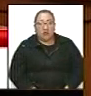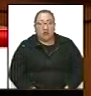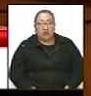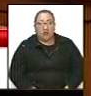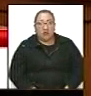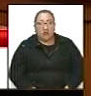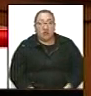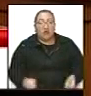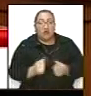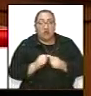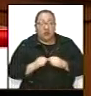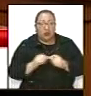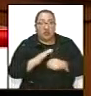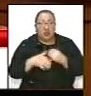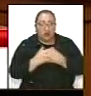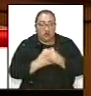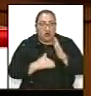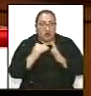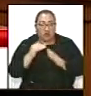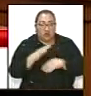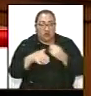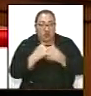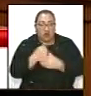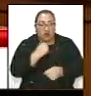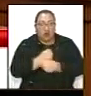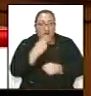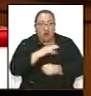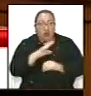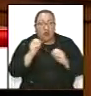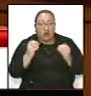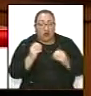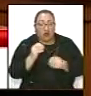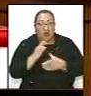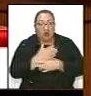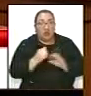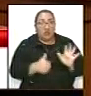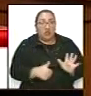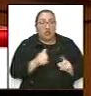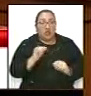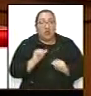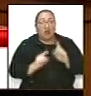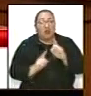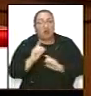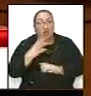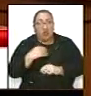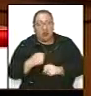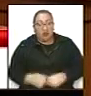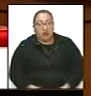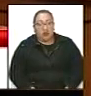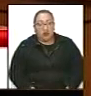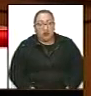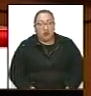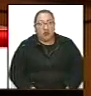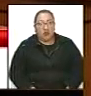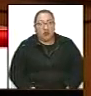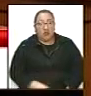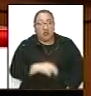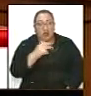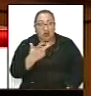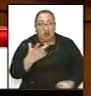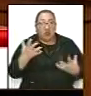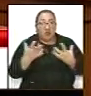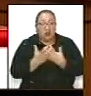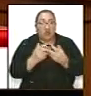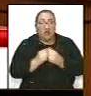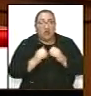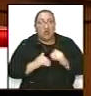la continuación del crecimiento y desarrollo integral de niñas y niños entre los 6 y 11 años. Tercero, consolidar